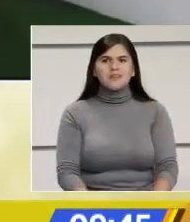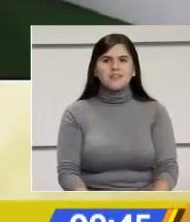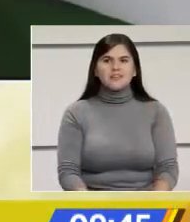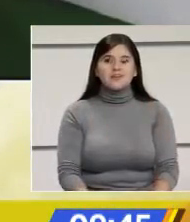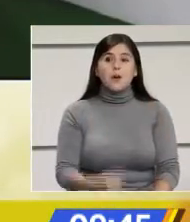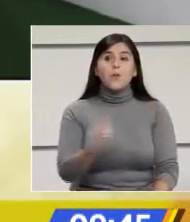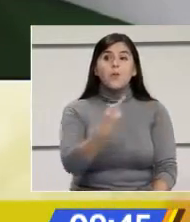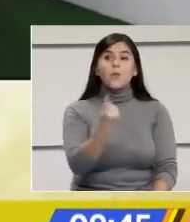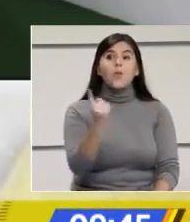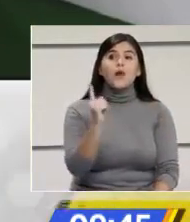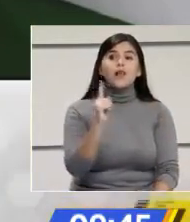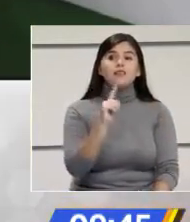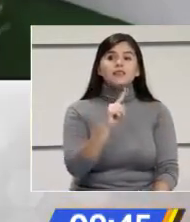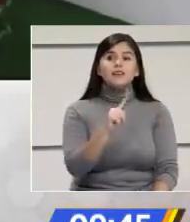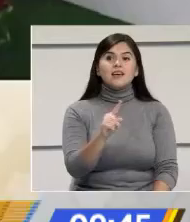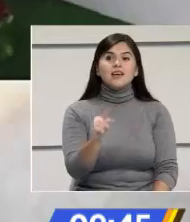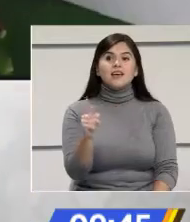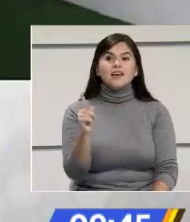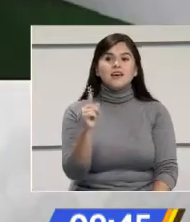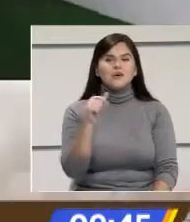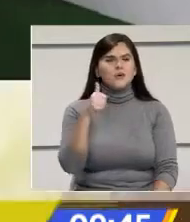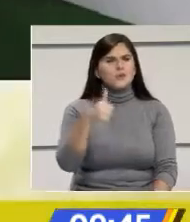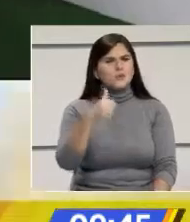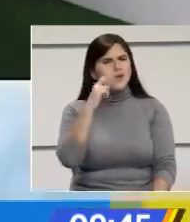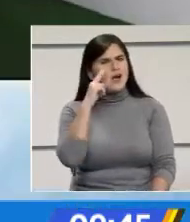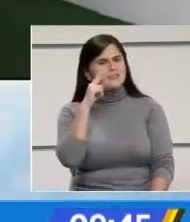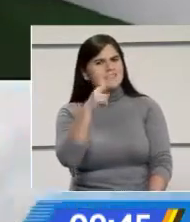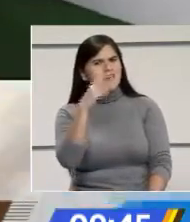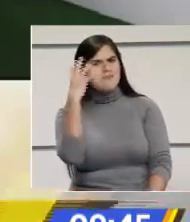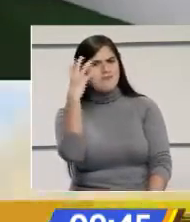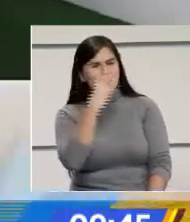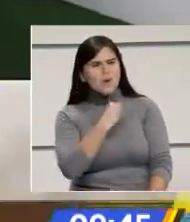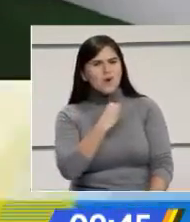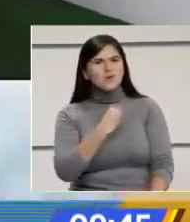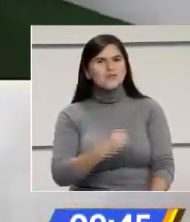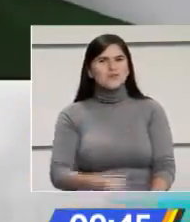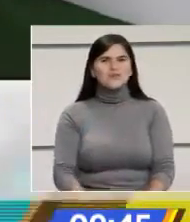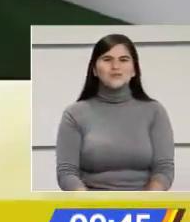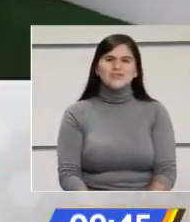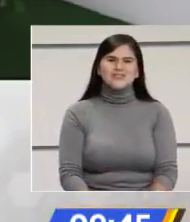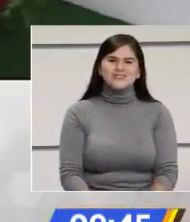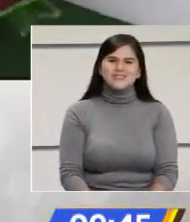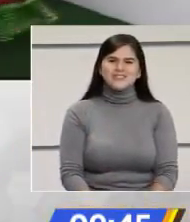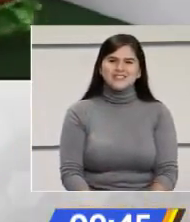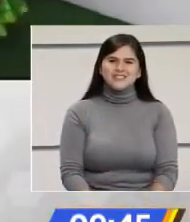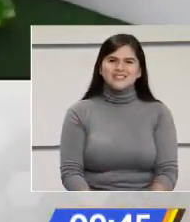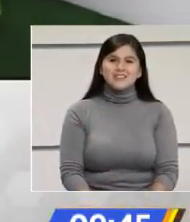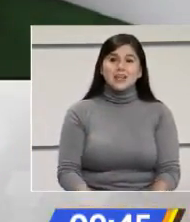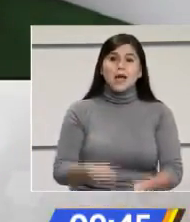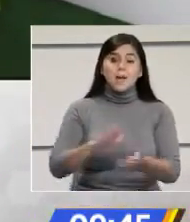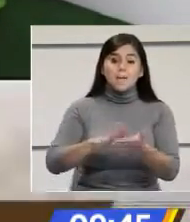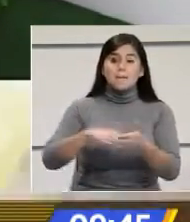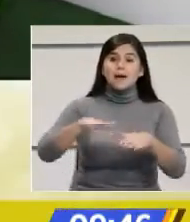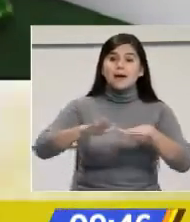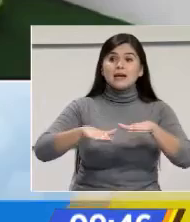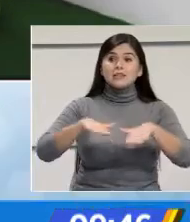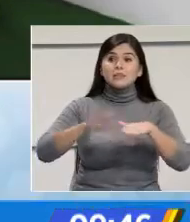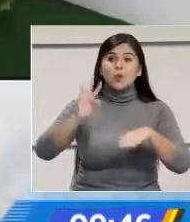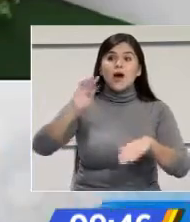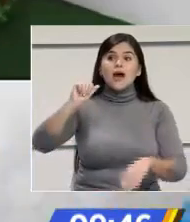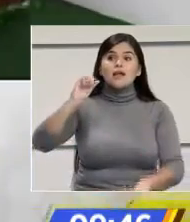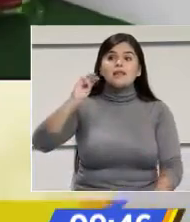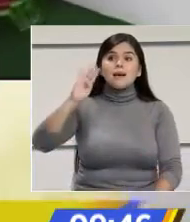váyalo. Hermosos, hermosos. Lindo. Paso tantito. Al